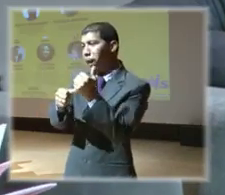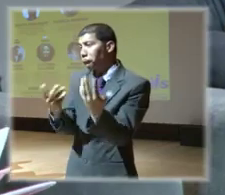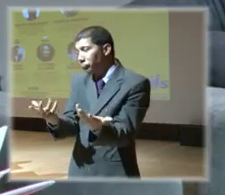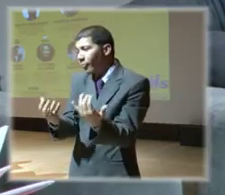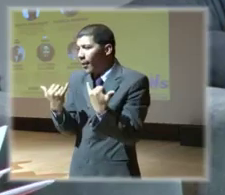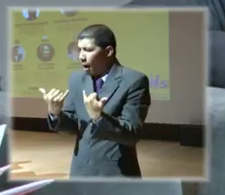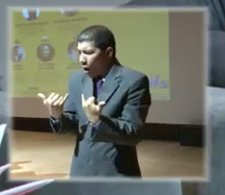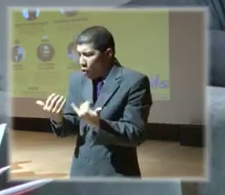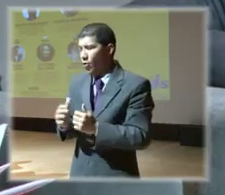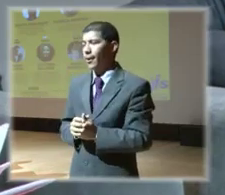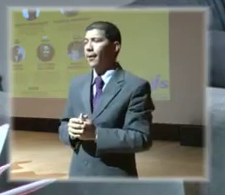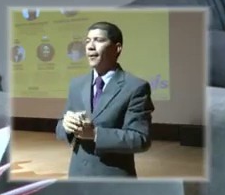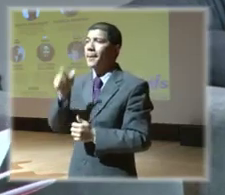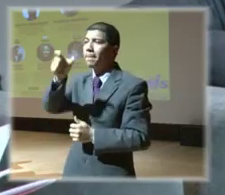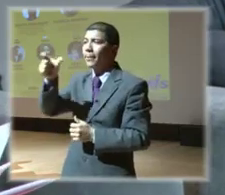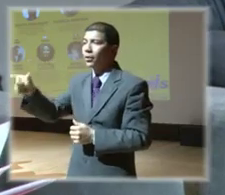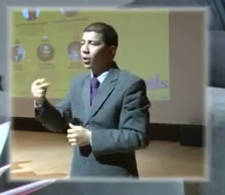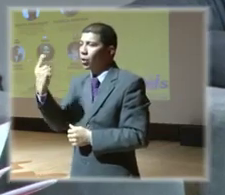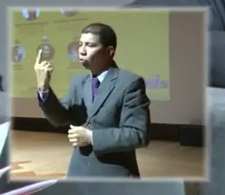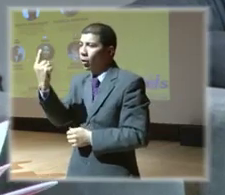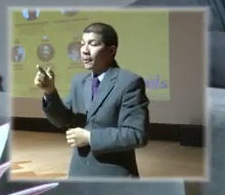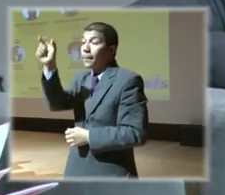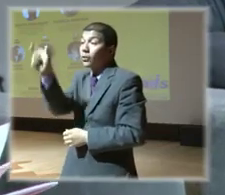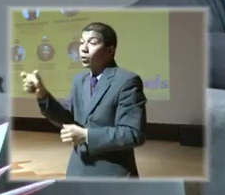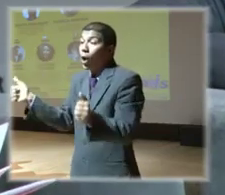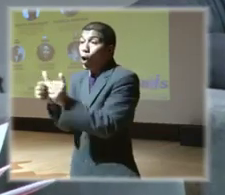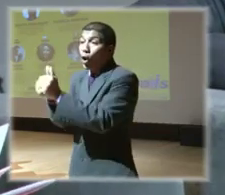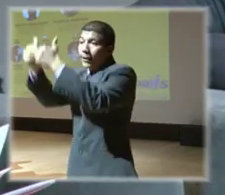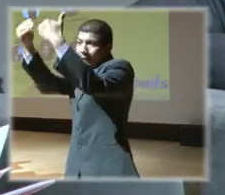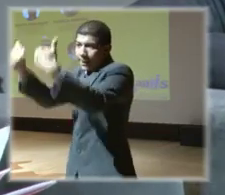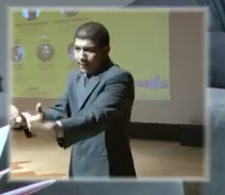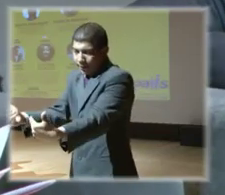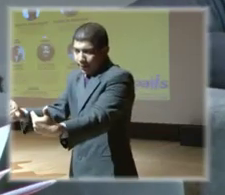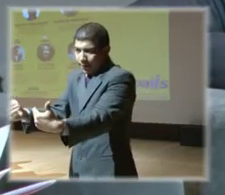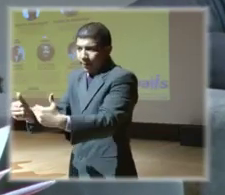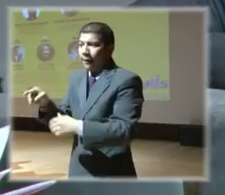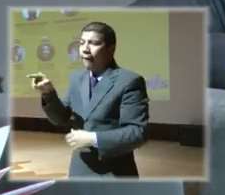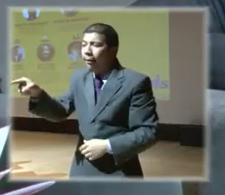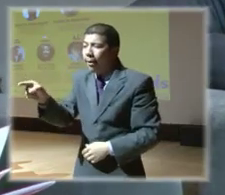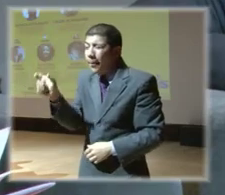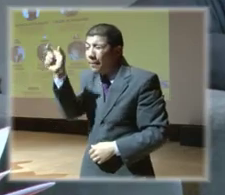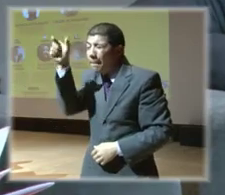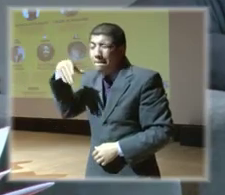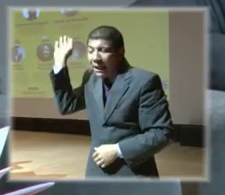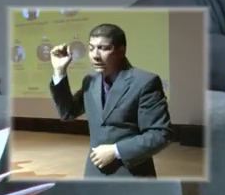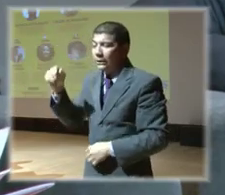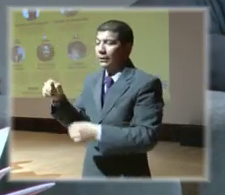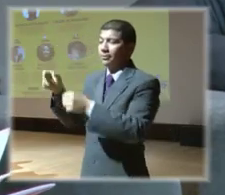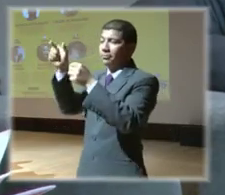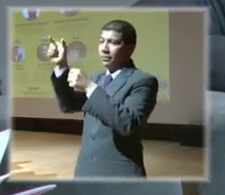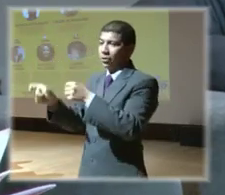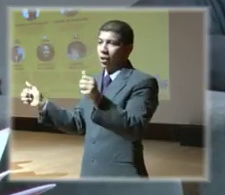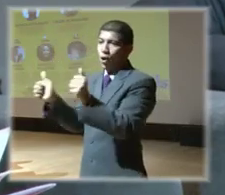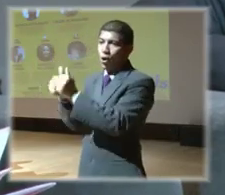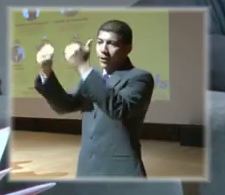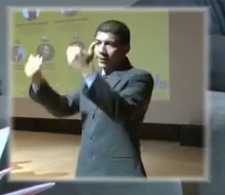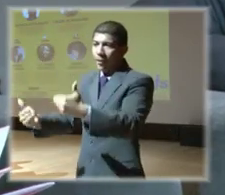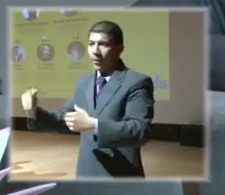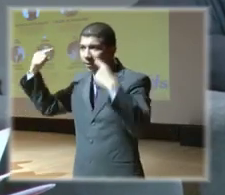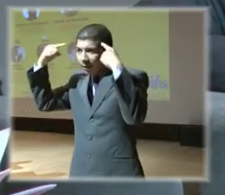aplican únicamente a personas con discapacidad, principalmente personas con discapacidad intelectual y psicosocial, aunque